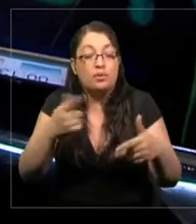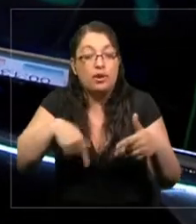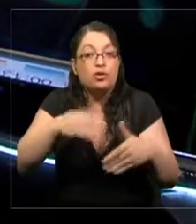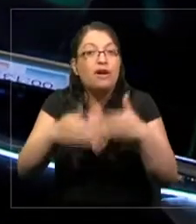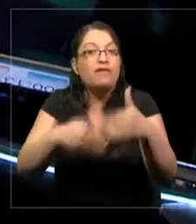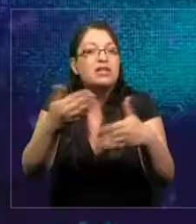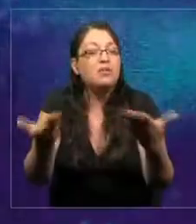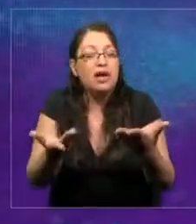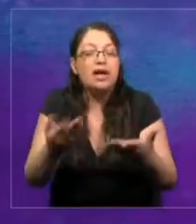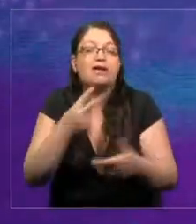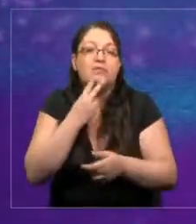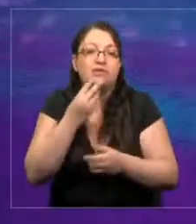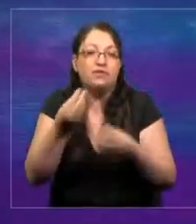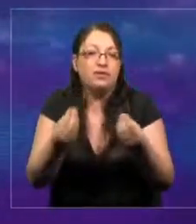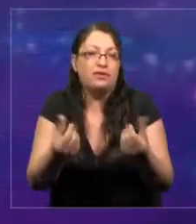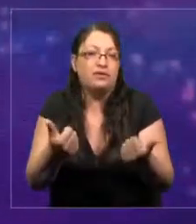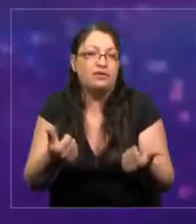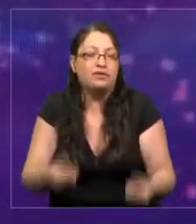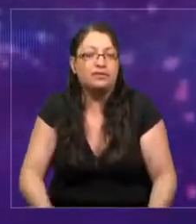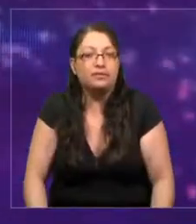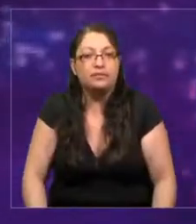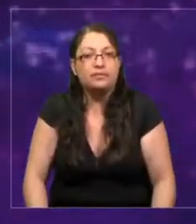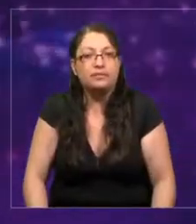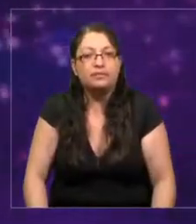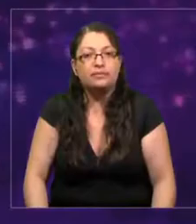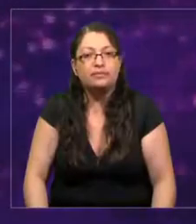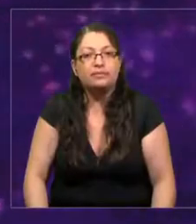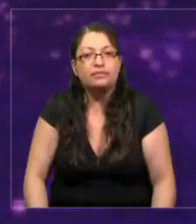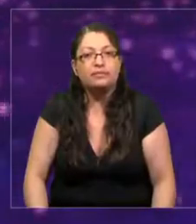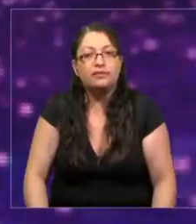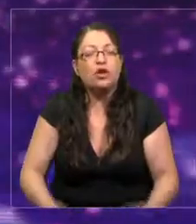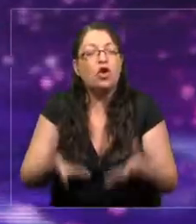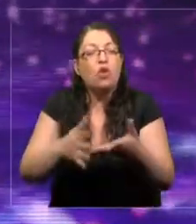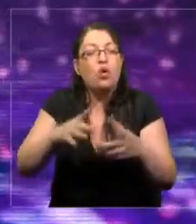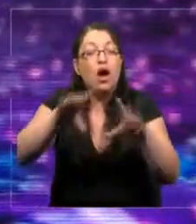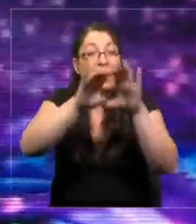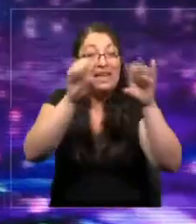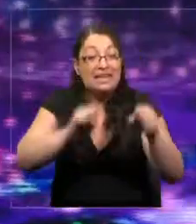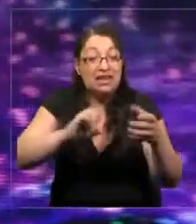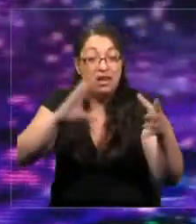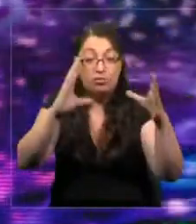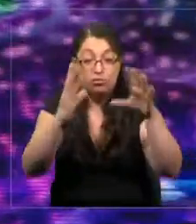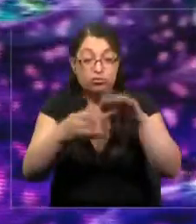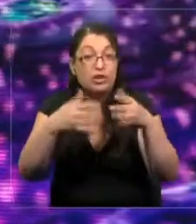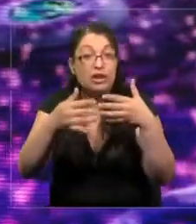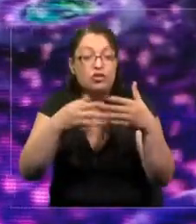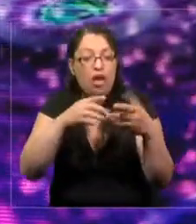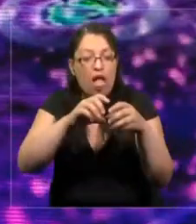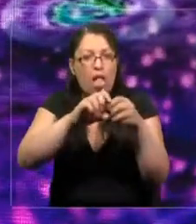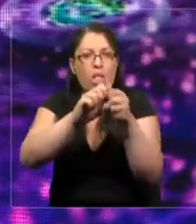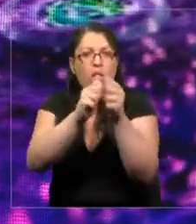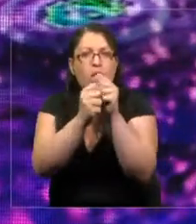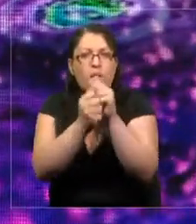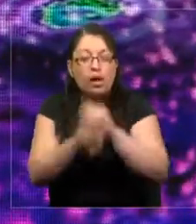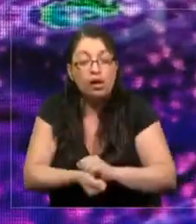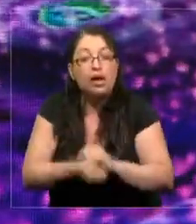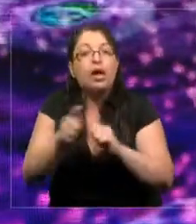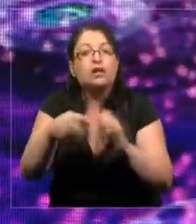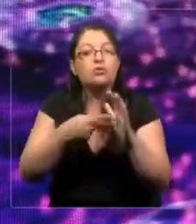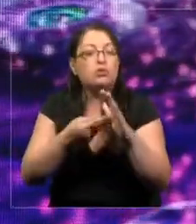el buen vivir la degradación de la biodiversidad sin embargo es uno de los problemas globales